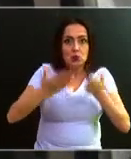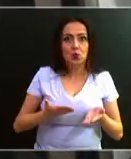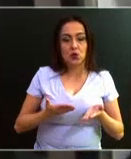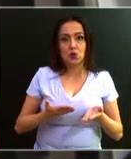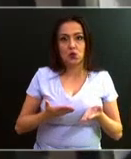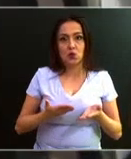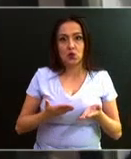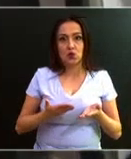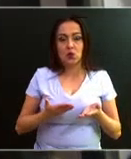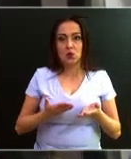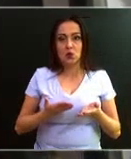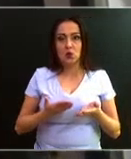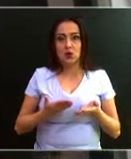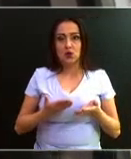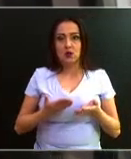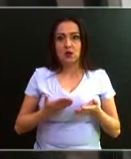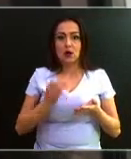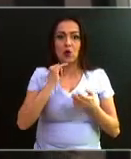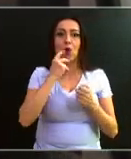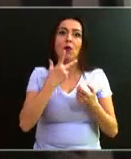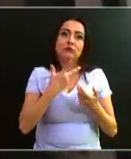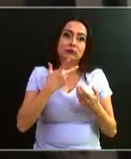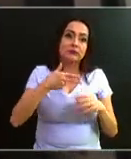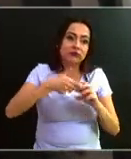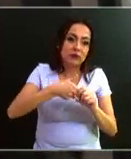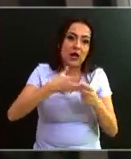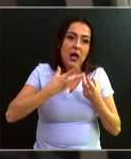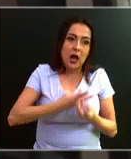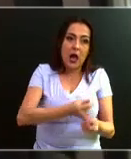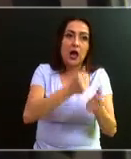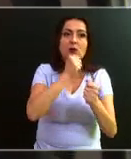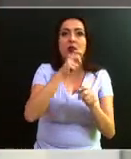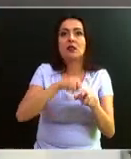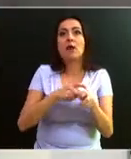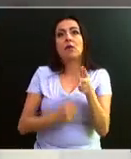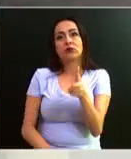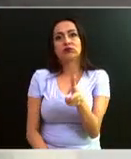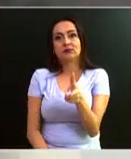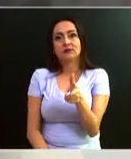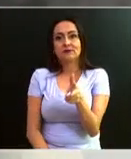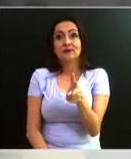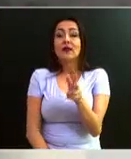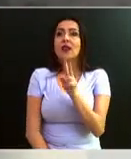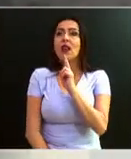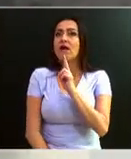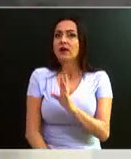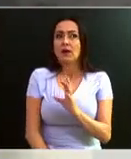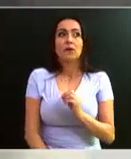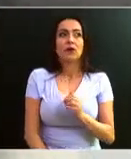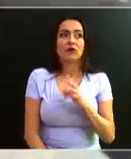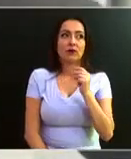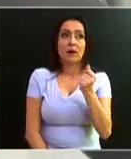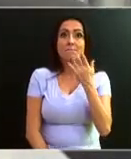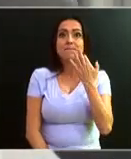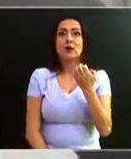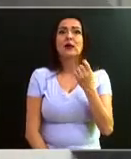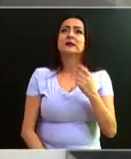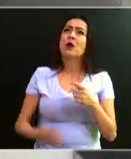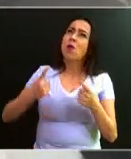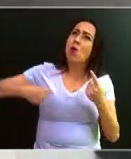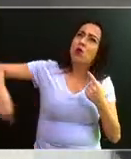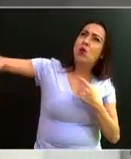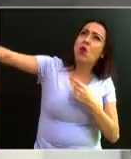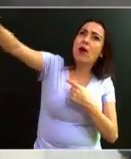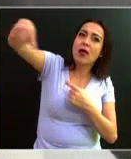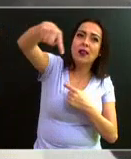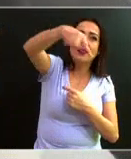conductor lo consume totalmente el gasto de gasolina por tanto tiempo que se pierde. La verdad es muy práctico porque si no habría que dar muchísimo